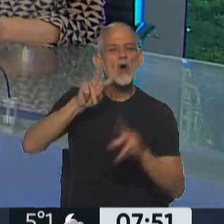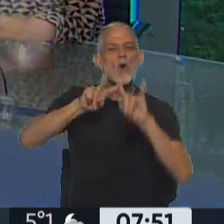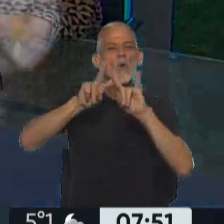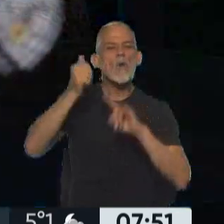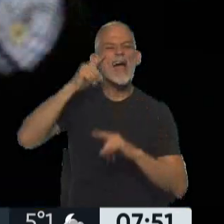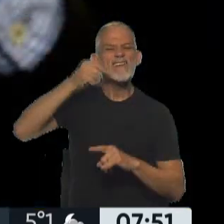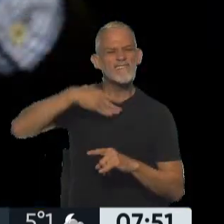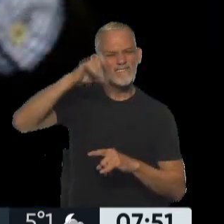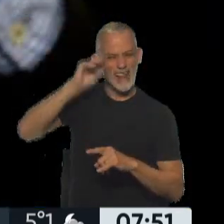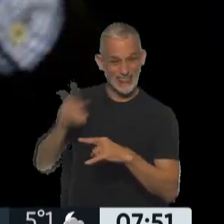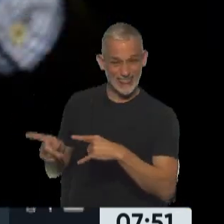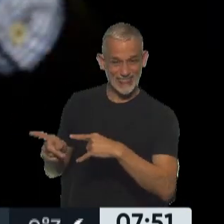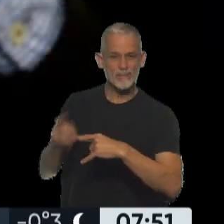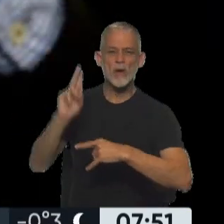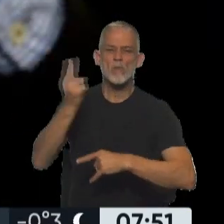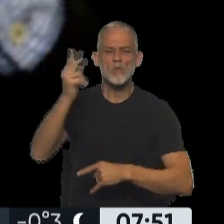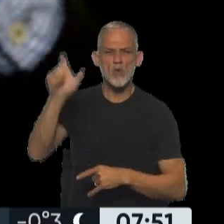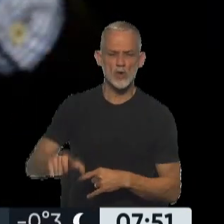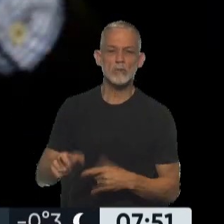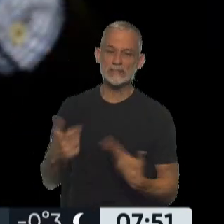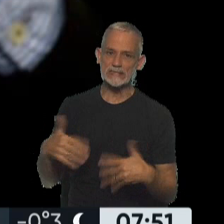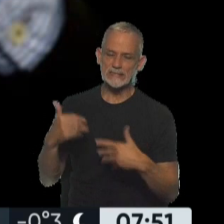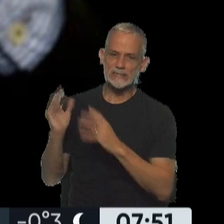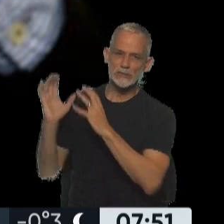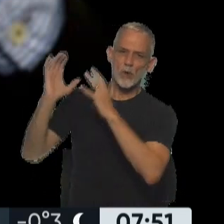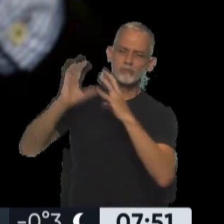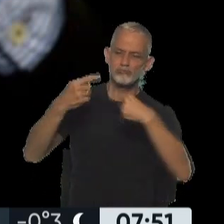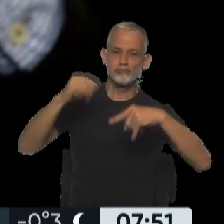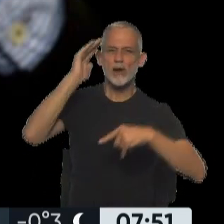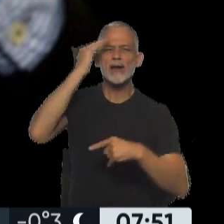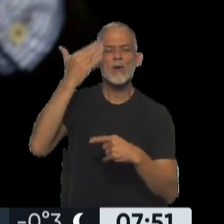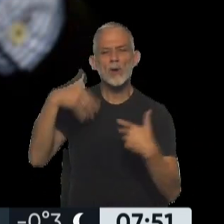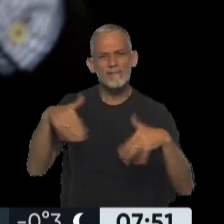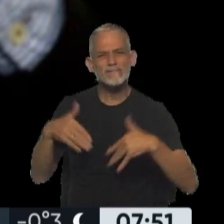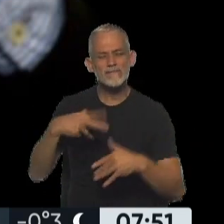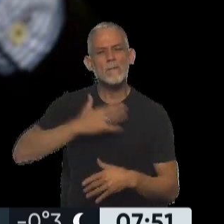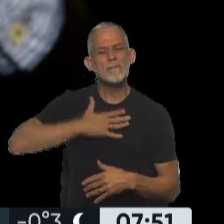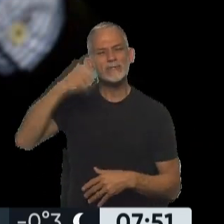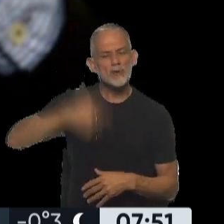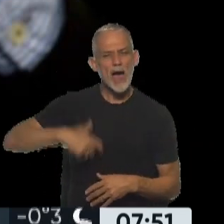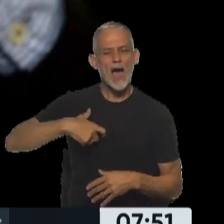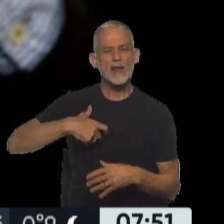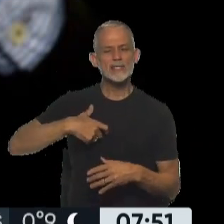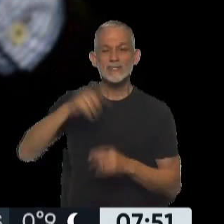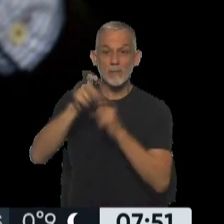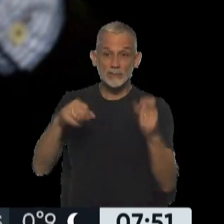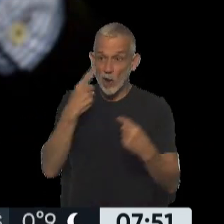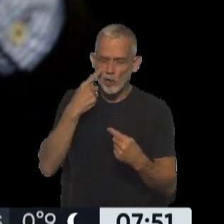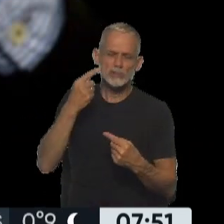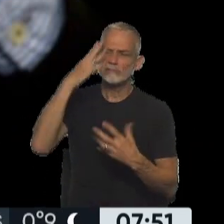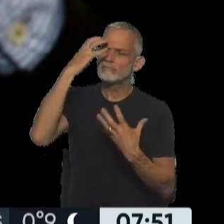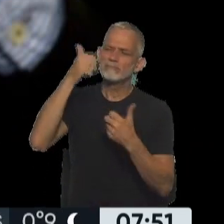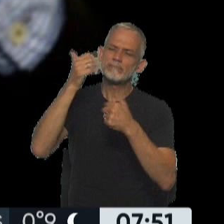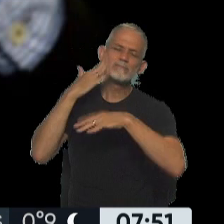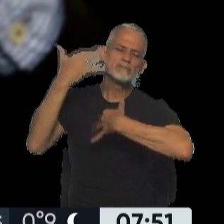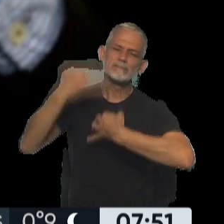y que ha dejado un legado importantísimo y también muy buenos recuerdos personales y humanos de parte de todos quienes lo conocieron pato